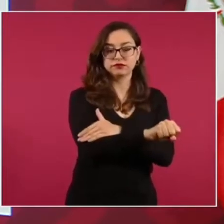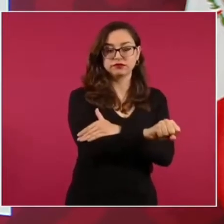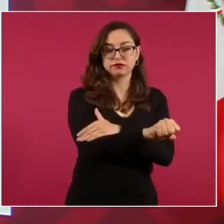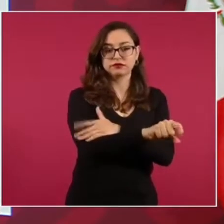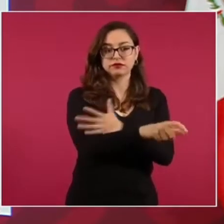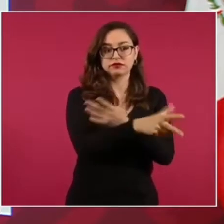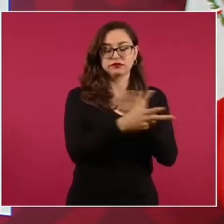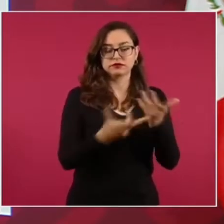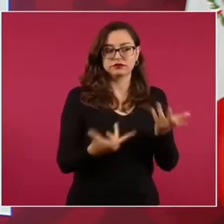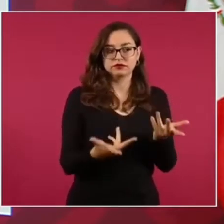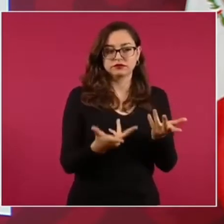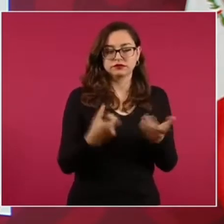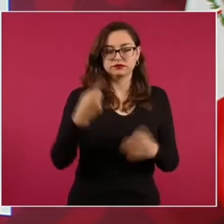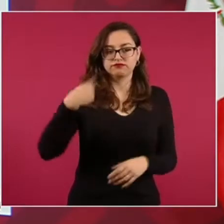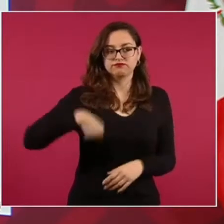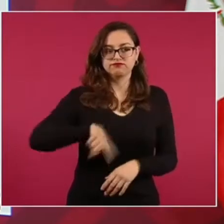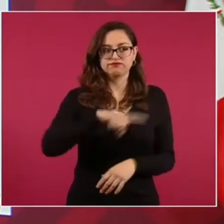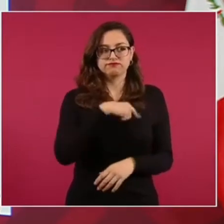no responder